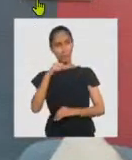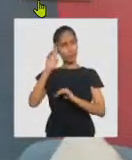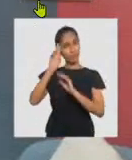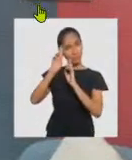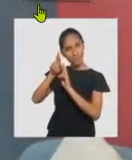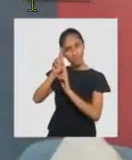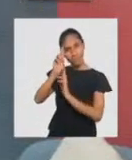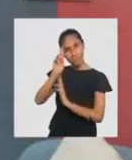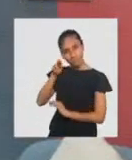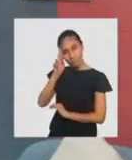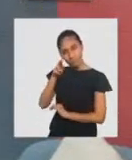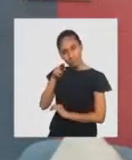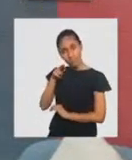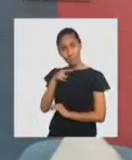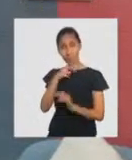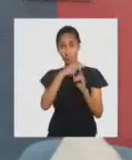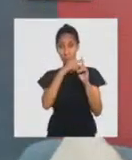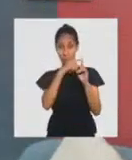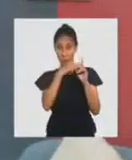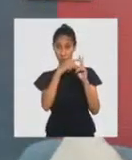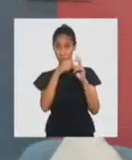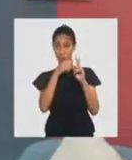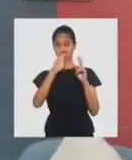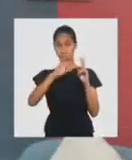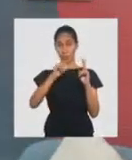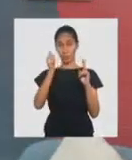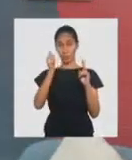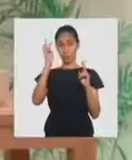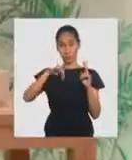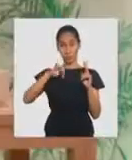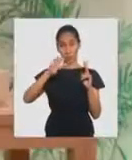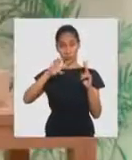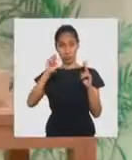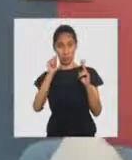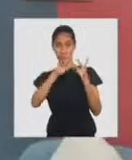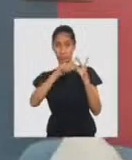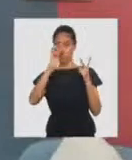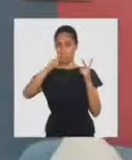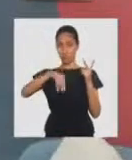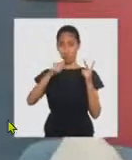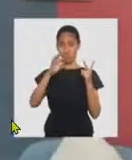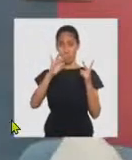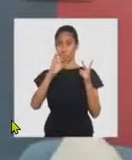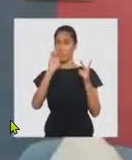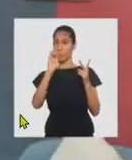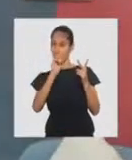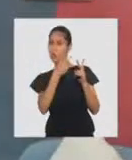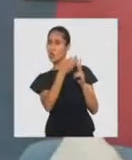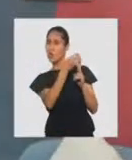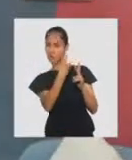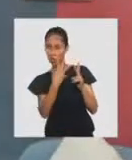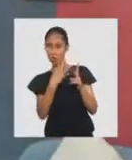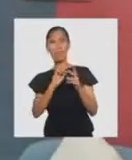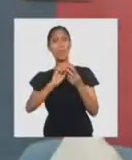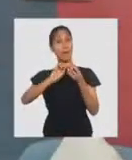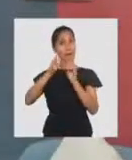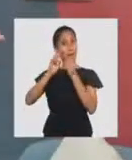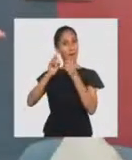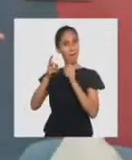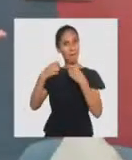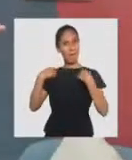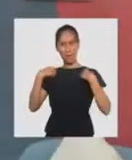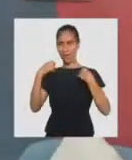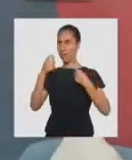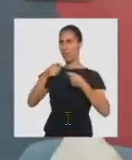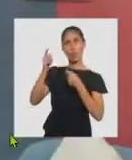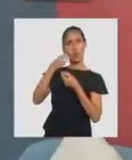razón. Se presentaron, se llaman Camila y Mario. Uh-huh. Y me dijeron que iban a cambiar su manera de promocionar los descuentos para no